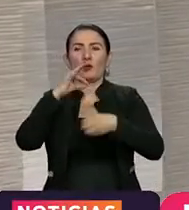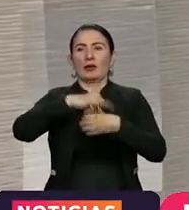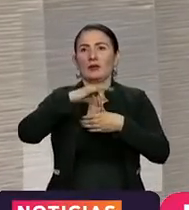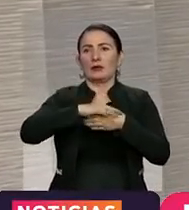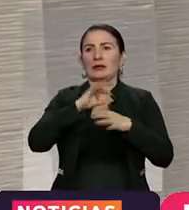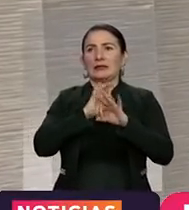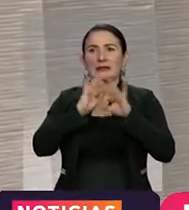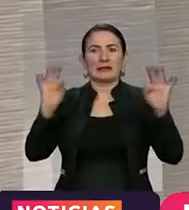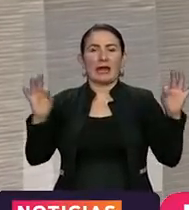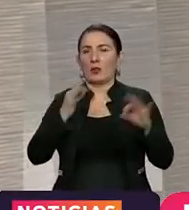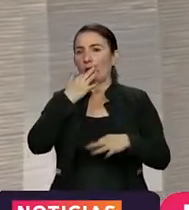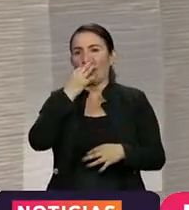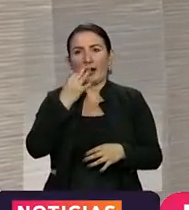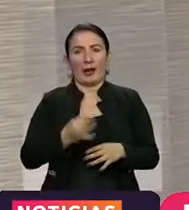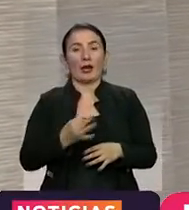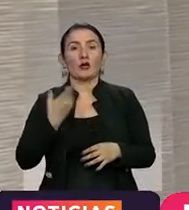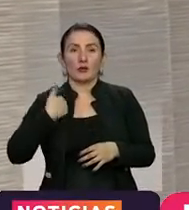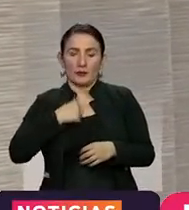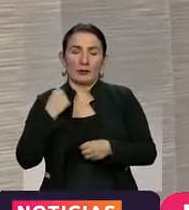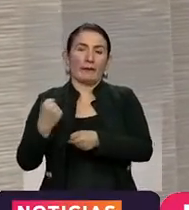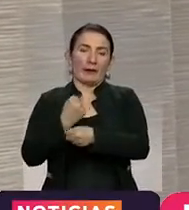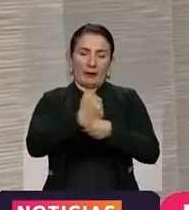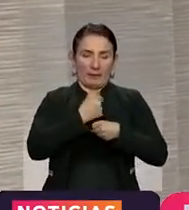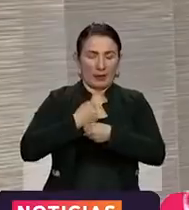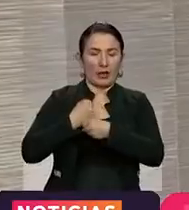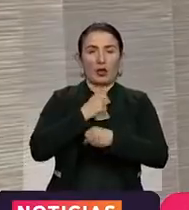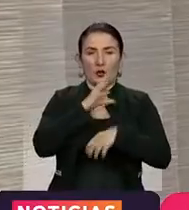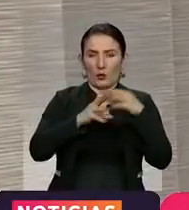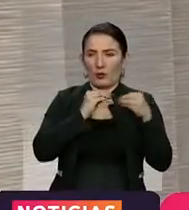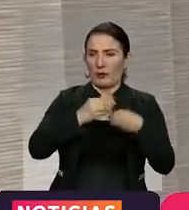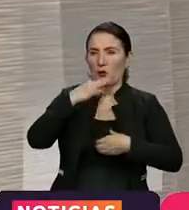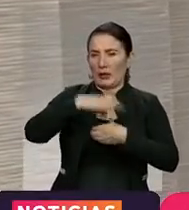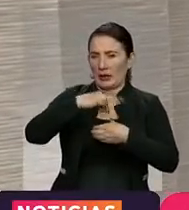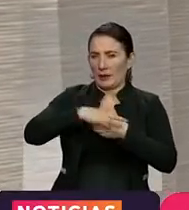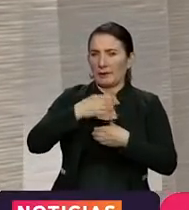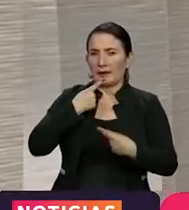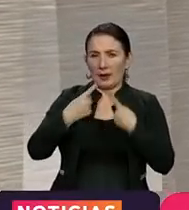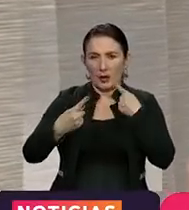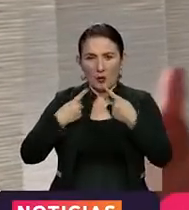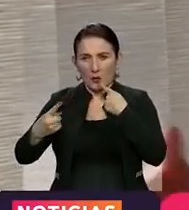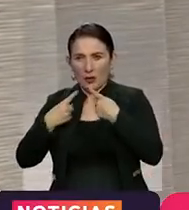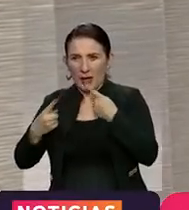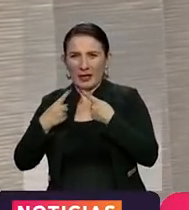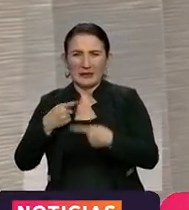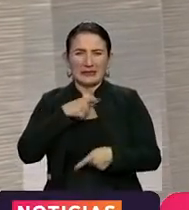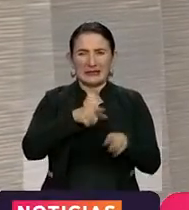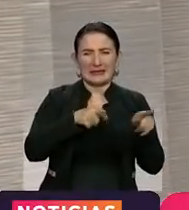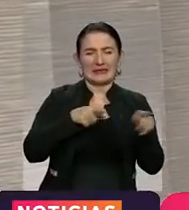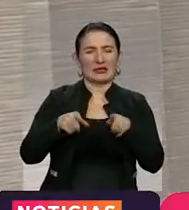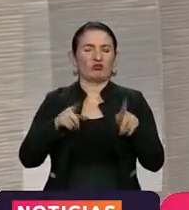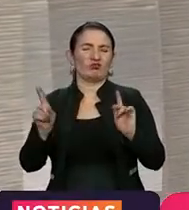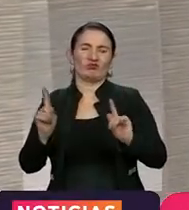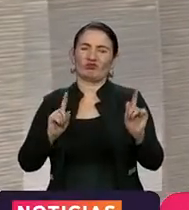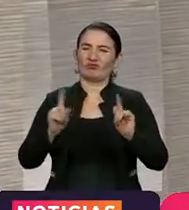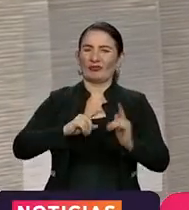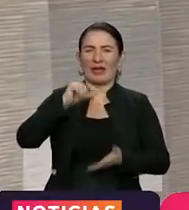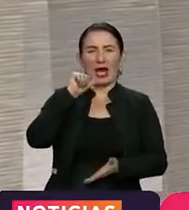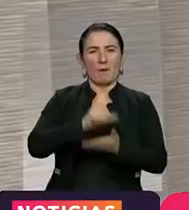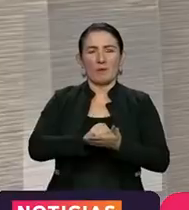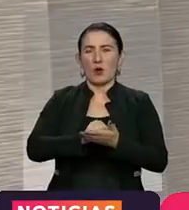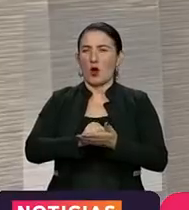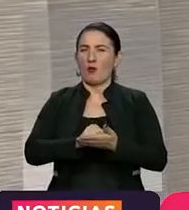ya no serán una realidad. Tendremos que trabajar en un Código Electoral que realmente sea dialogado y no como este que se aprobó de